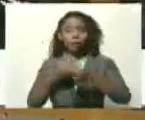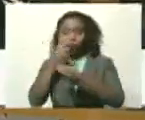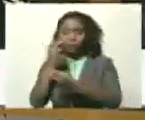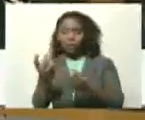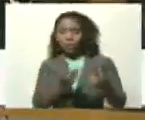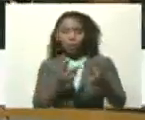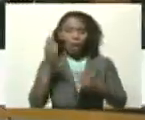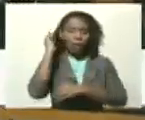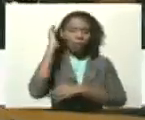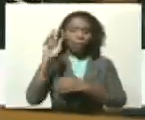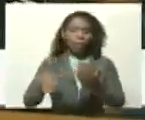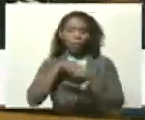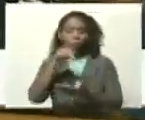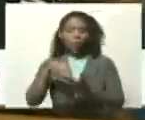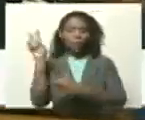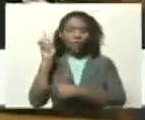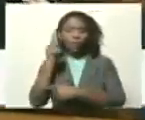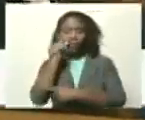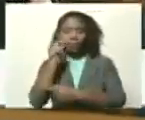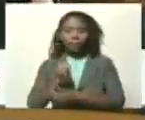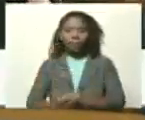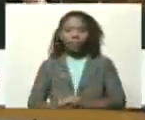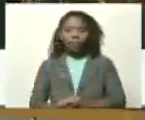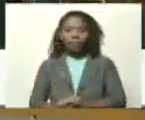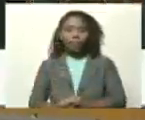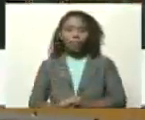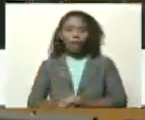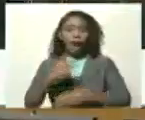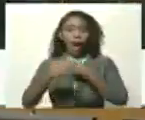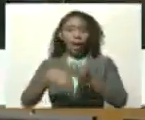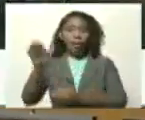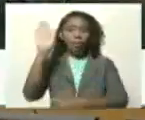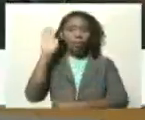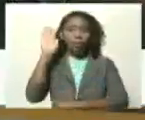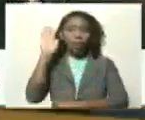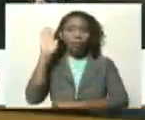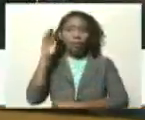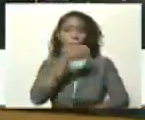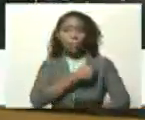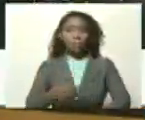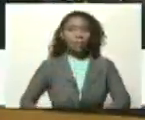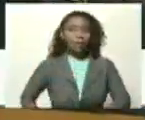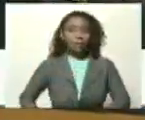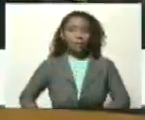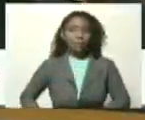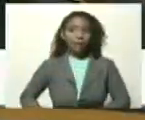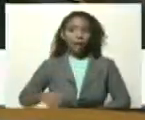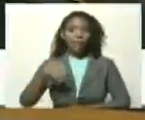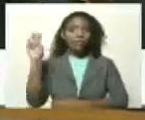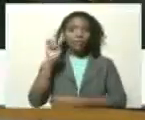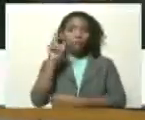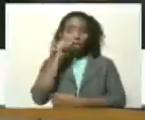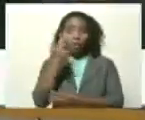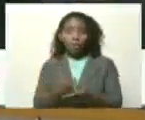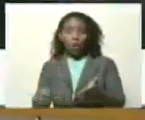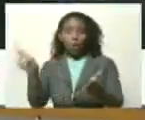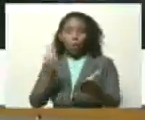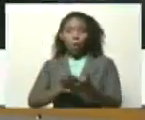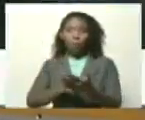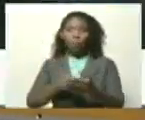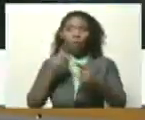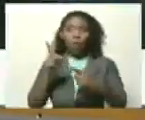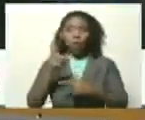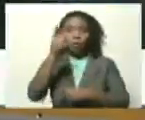al Parlamento venezolano tomarán juramento del presidente del Parlamento venezolano ratificado por